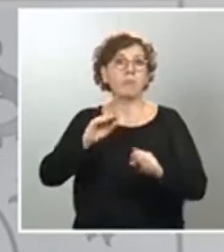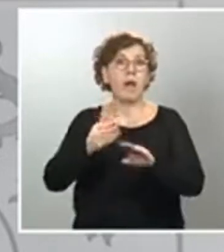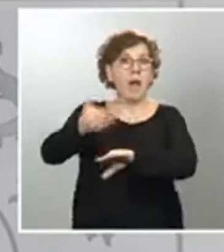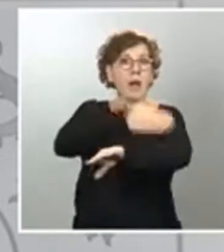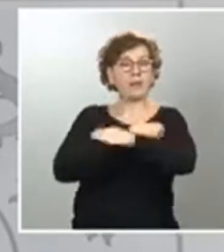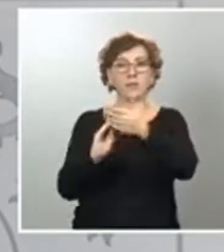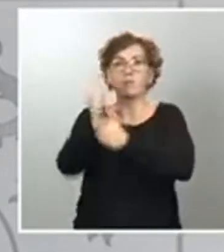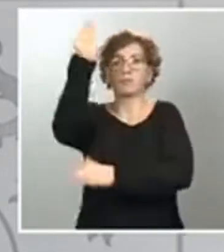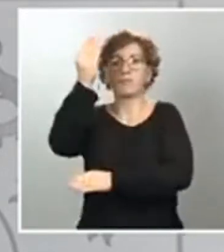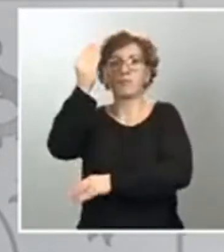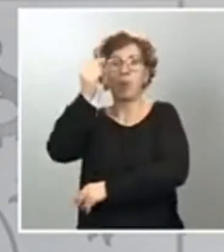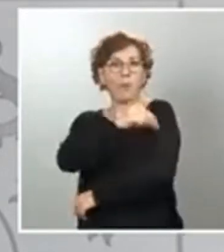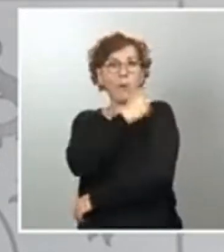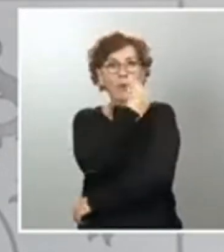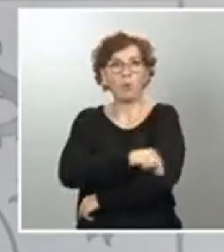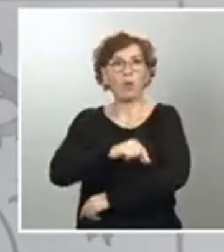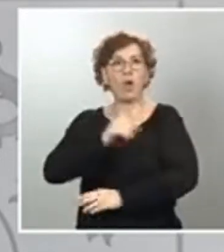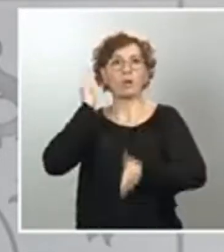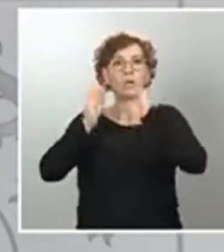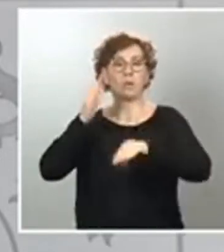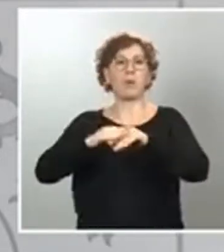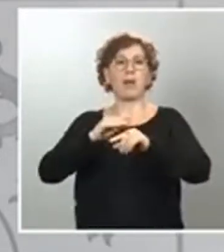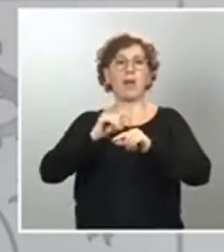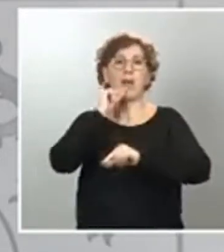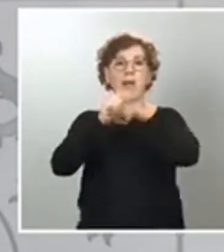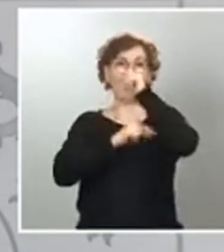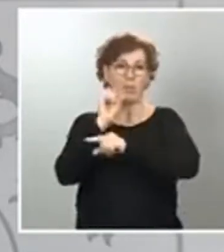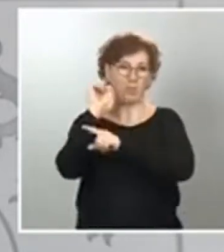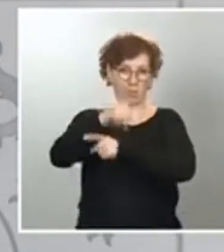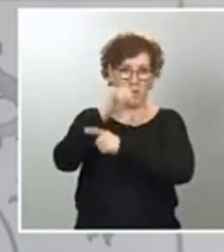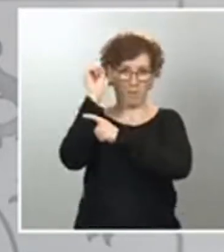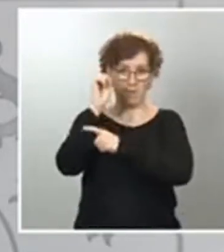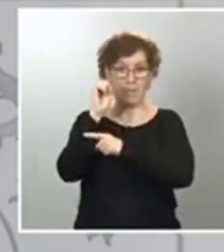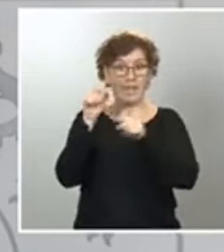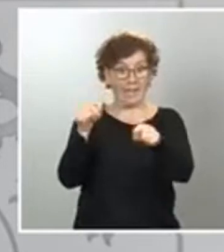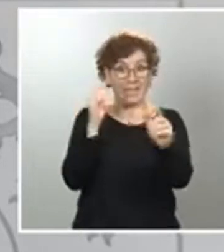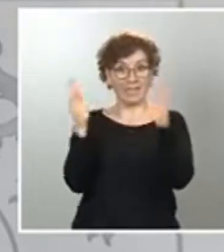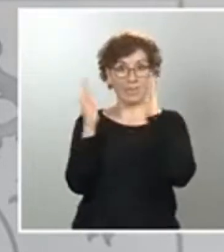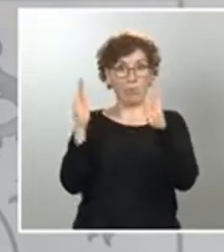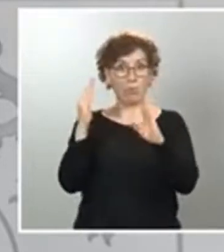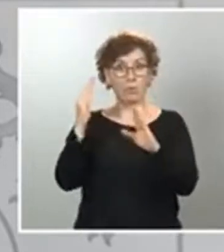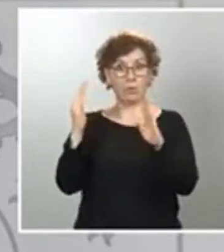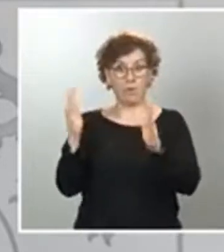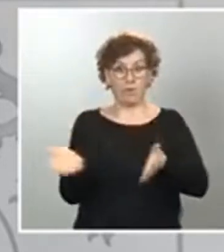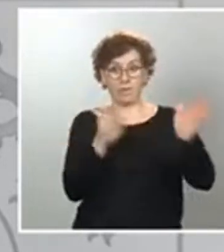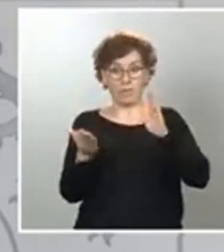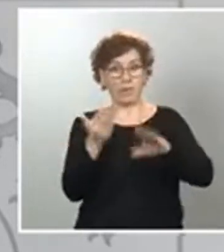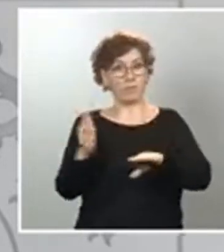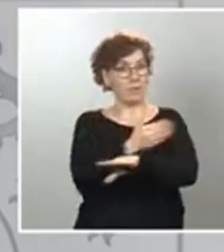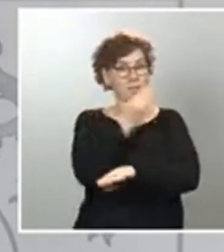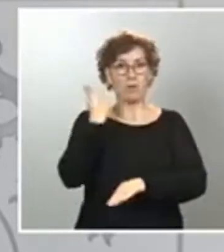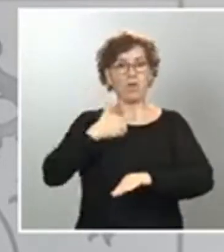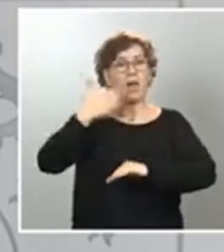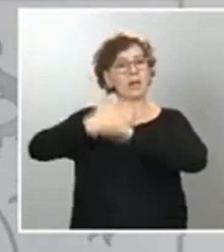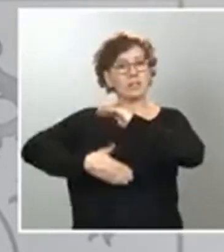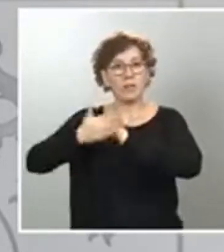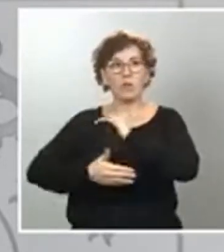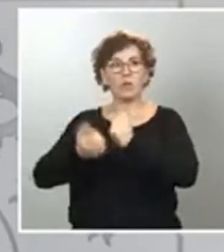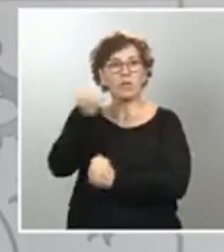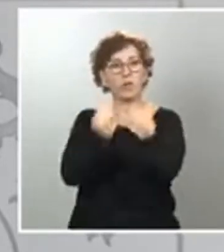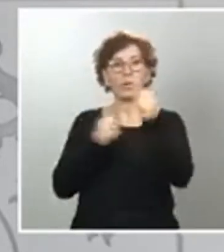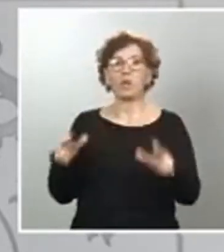virus. Terminarán en ese momento las restricciones sociales, económicas, pero se mantendrá en esa nueva normalidad la